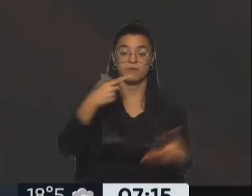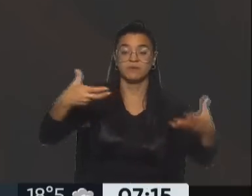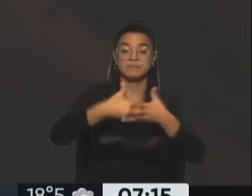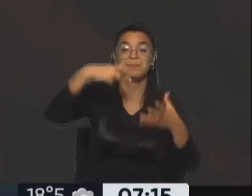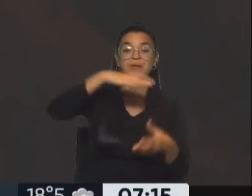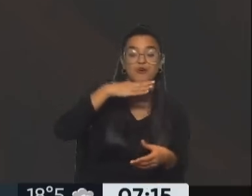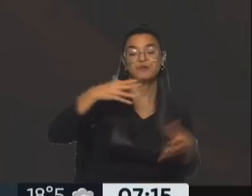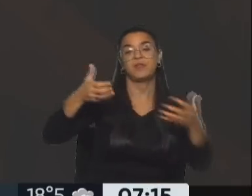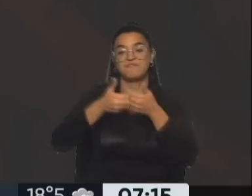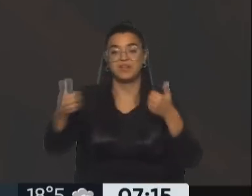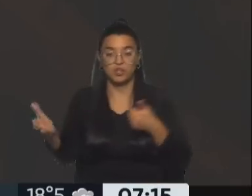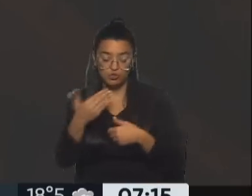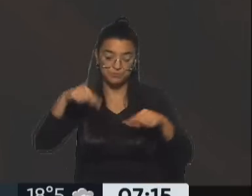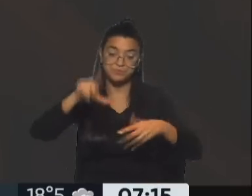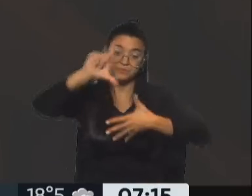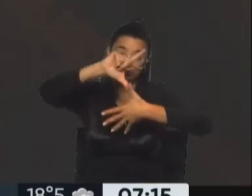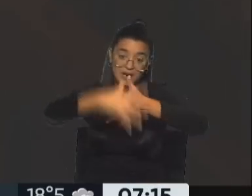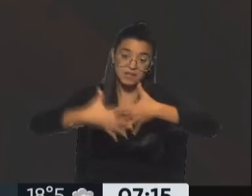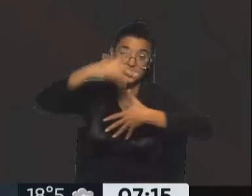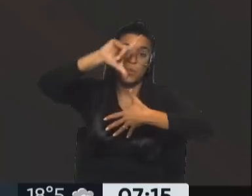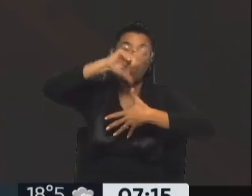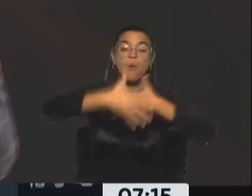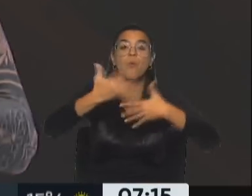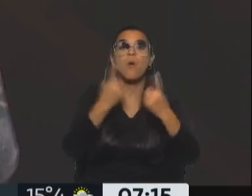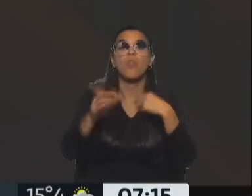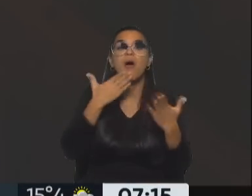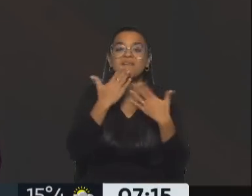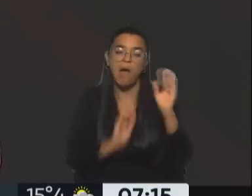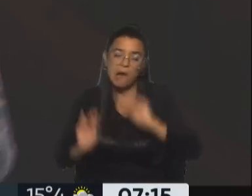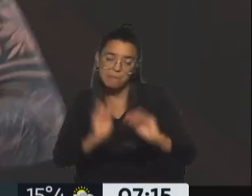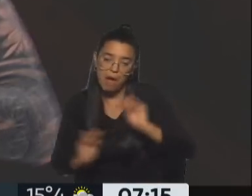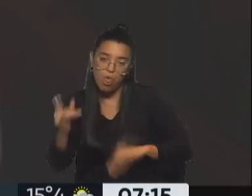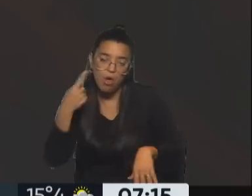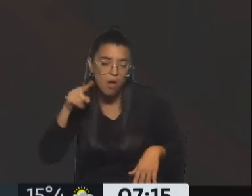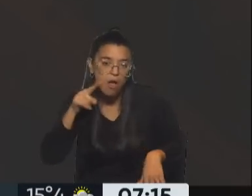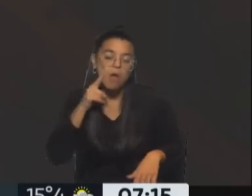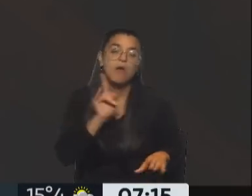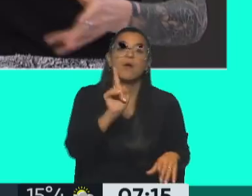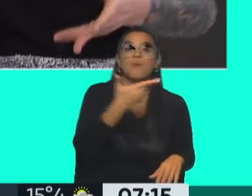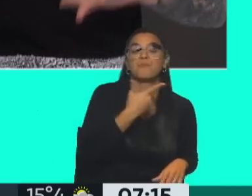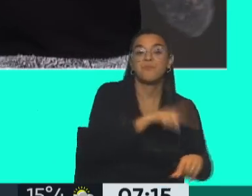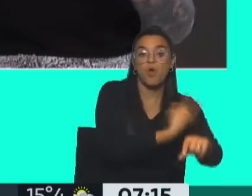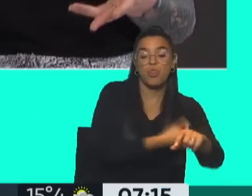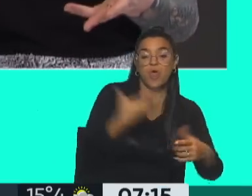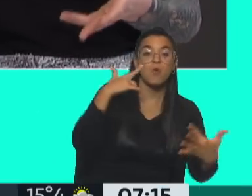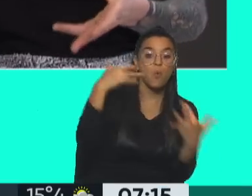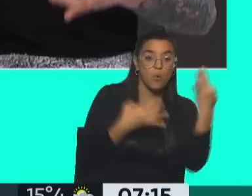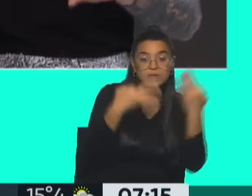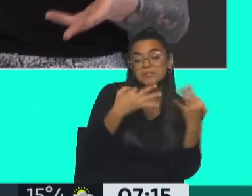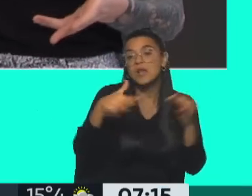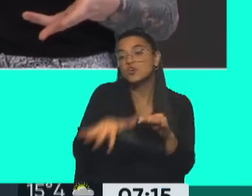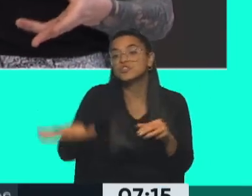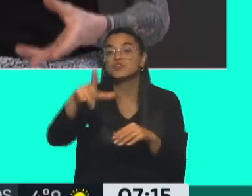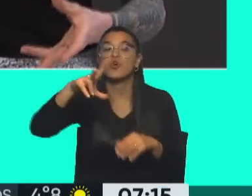Frente de Todos, y en Latinoamérica, cuando se habla del lawfare, se habla de una articulación del Poder Judicial con sectores